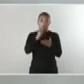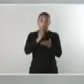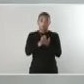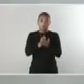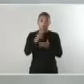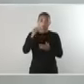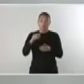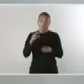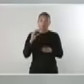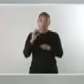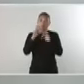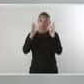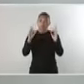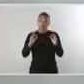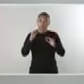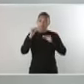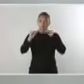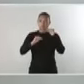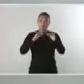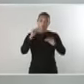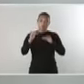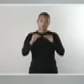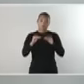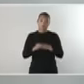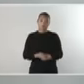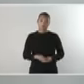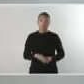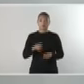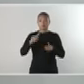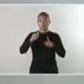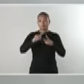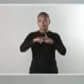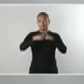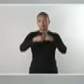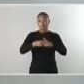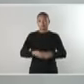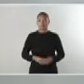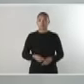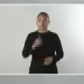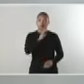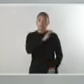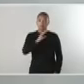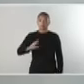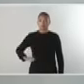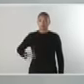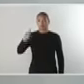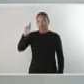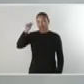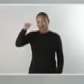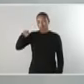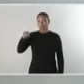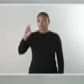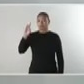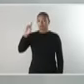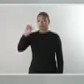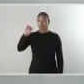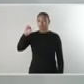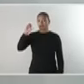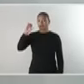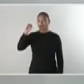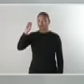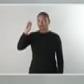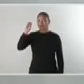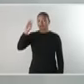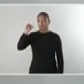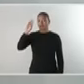formato de debate vamos a iniciar con el candidato del partido Acción Nacional Francisco Javier García